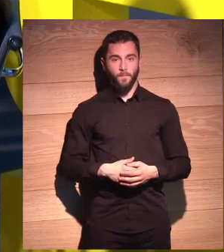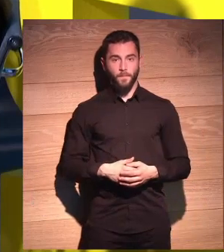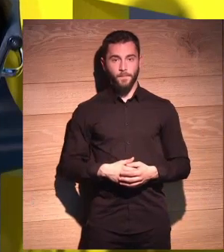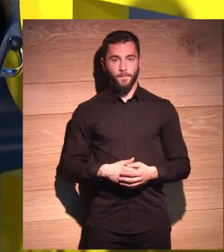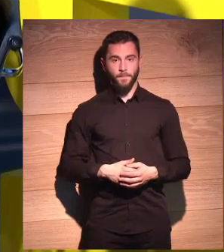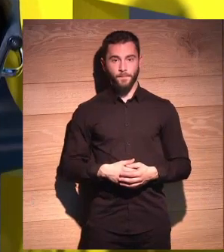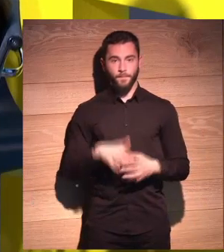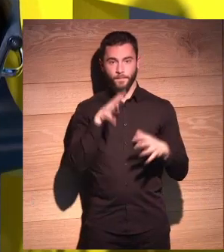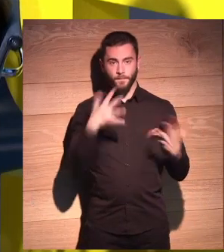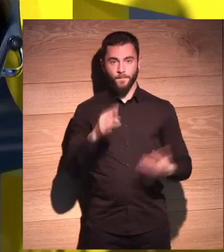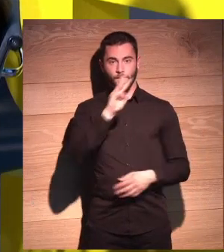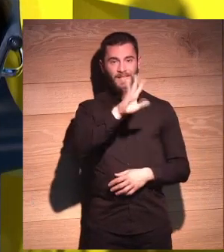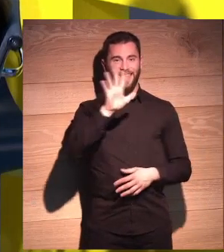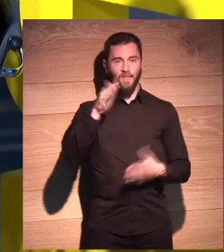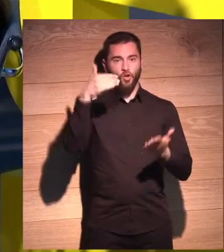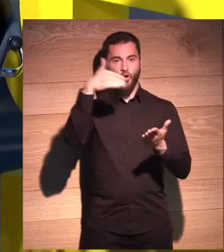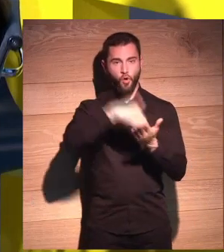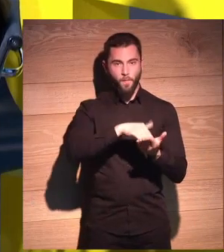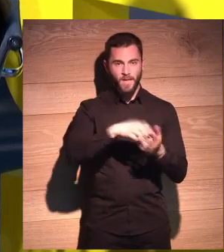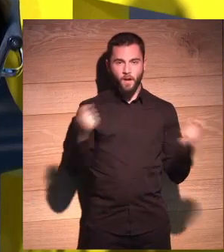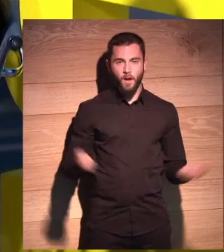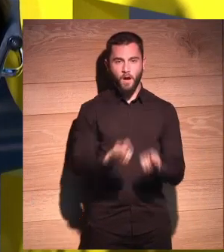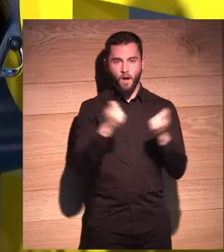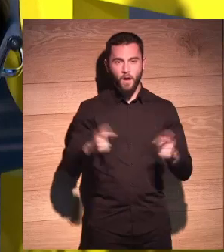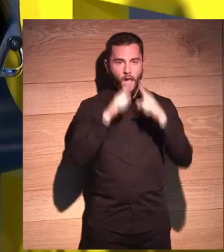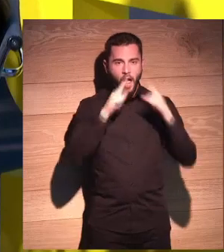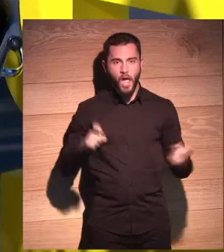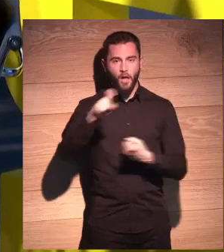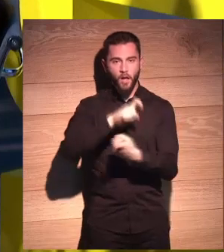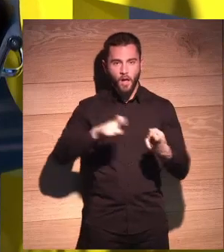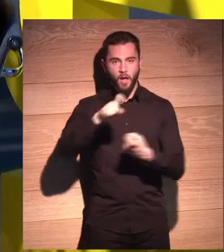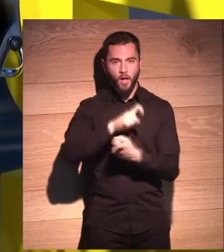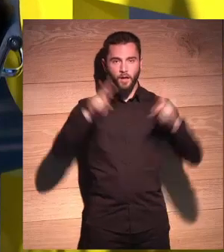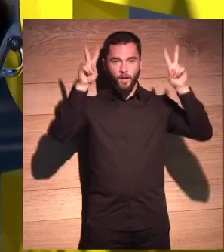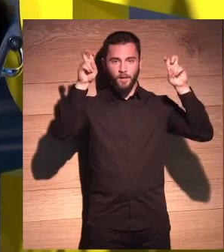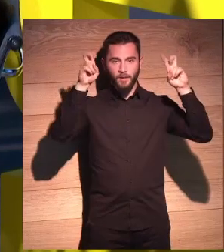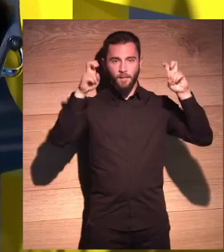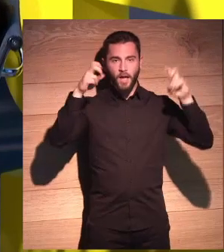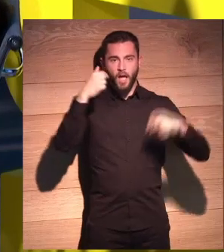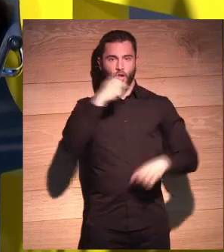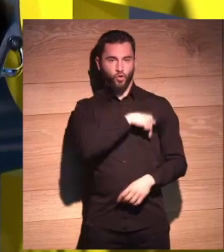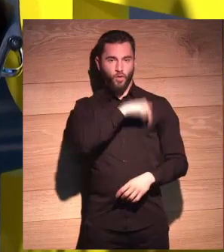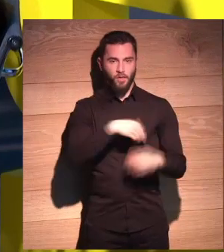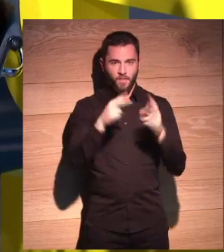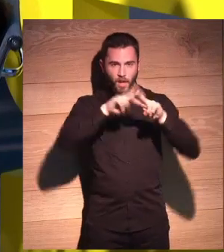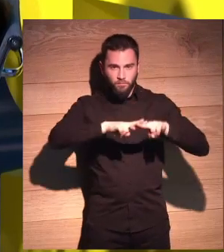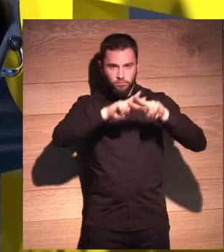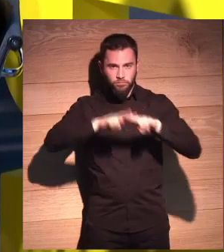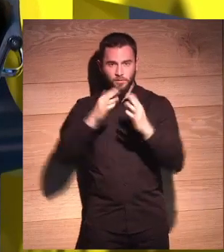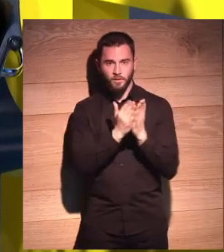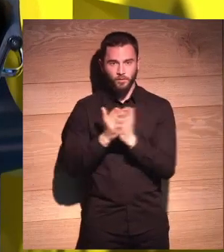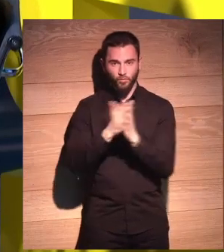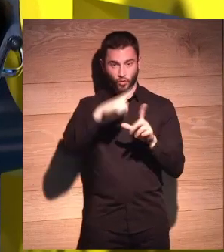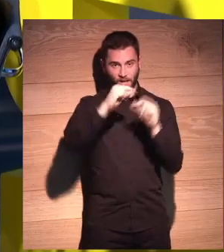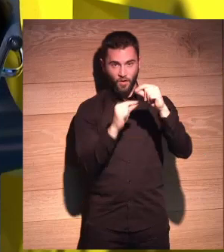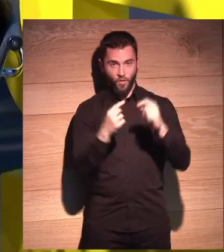unas 35.000 publicaciones anuales sobre estudio de la conciencia. Mientras en neurociencia, mientras